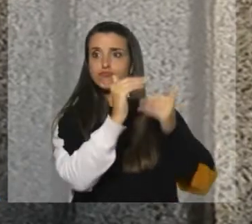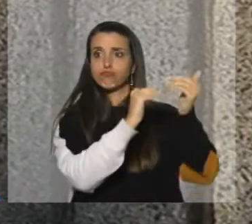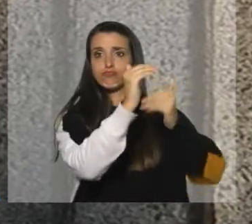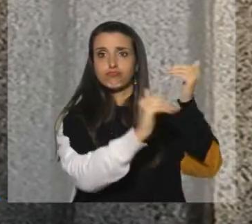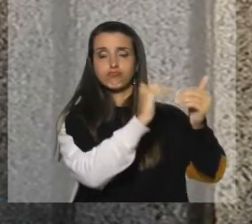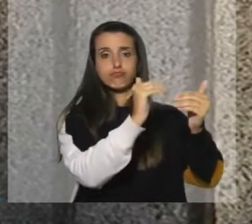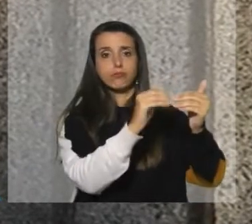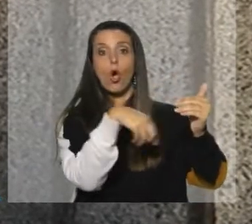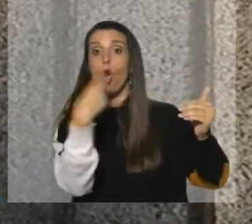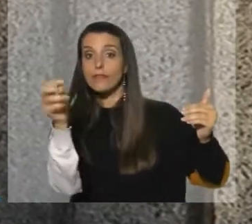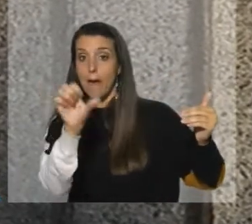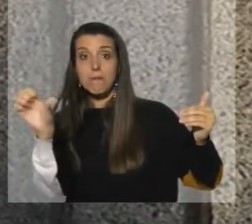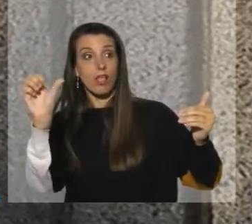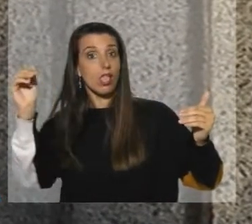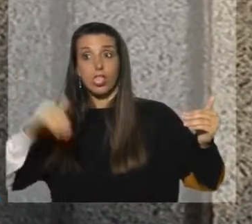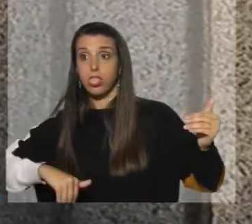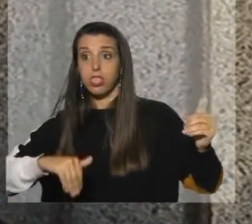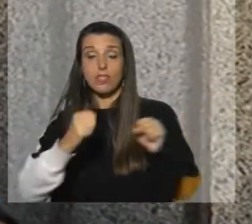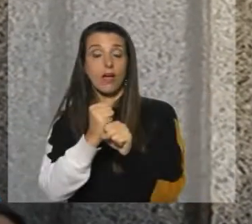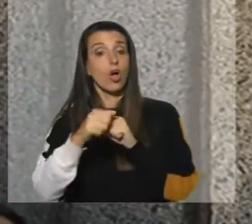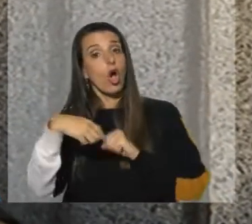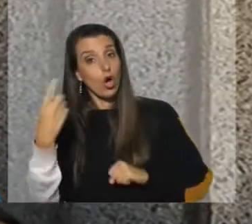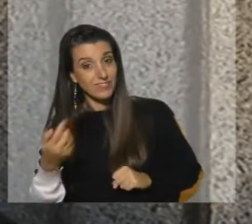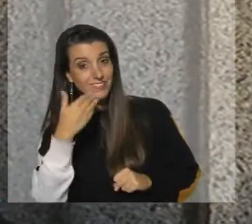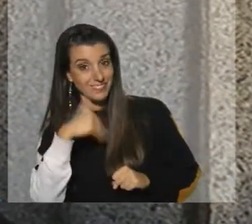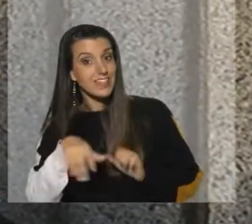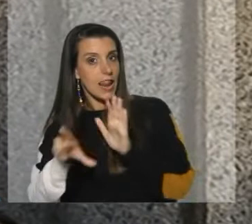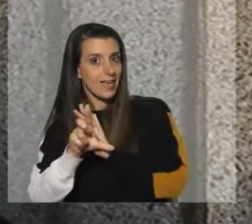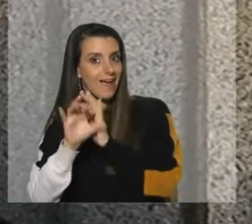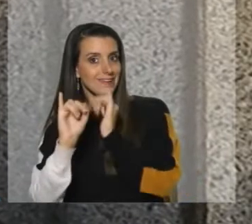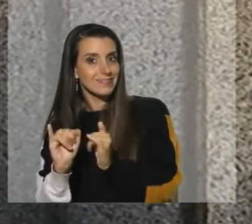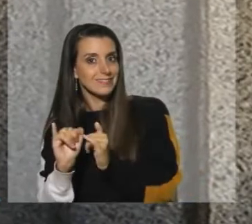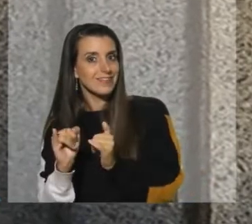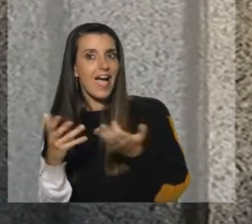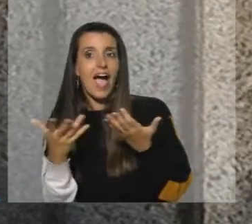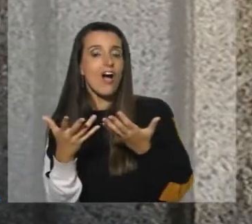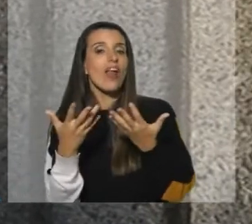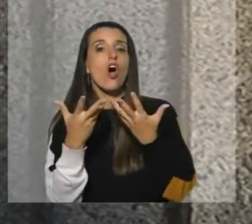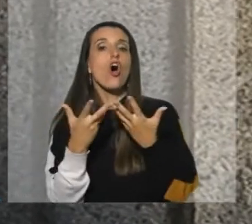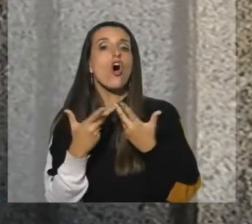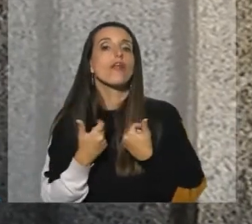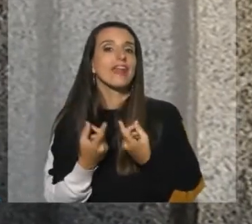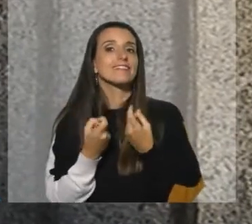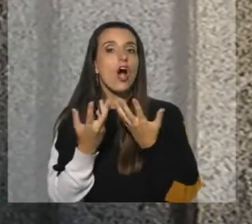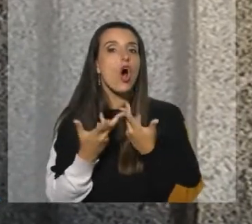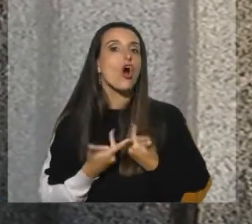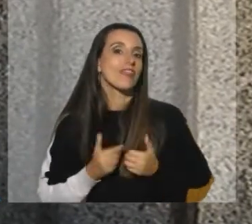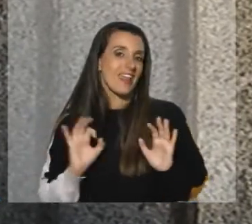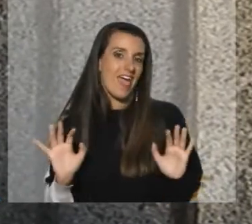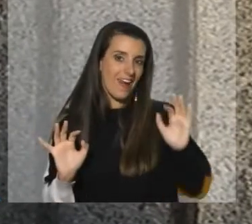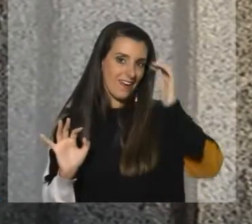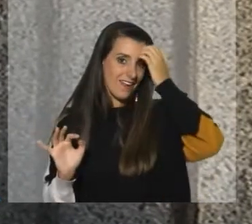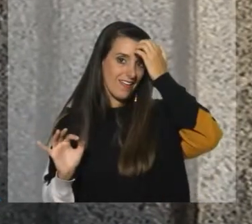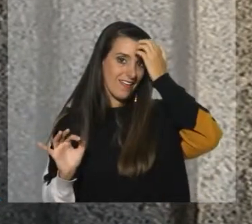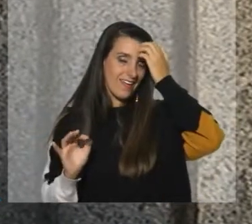perjuicio de otra empresa y de otros trabajadores que tenían marco legal lo que estamos haciendo es ordenar la casa con